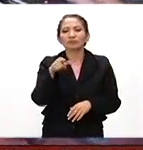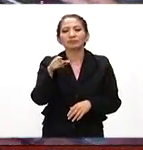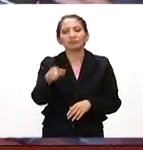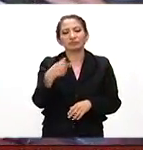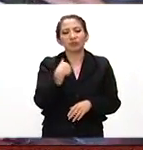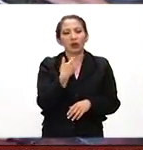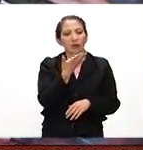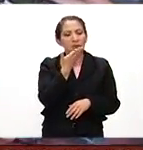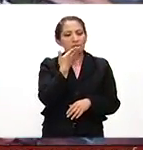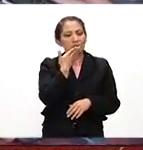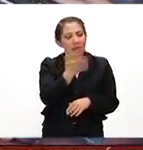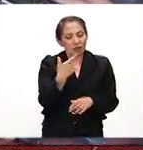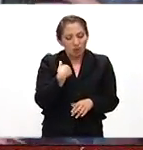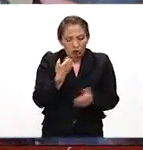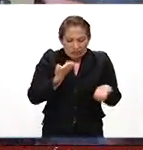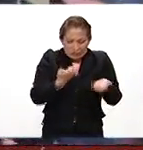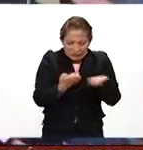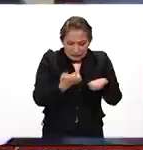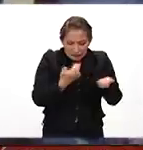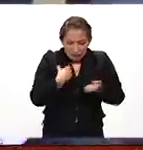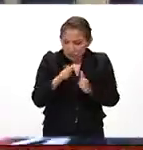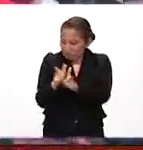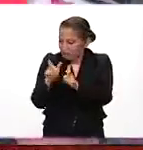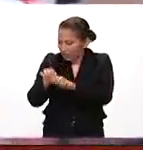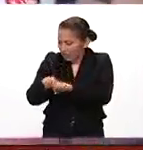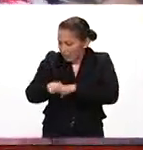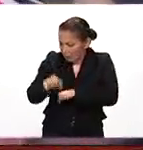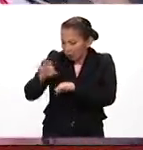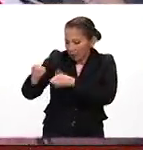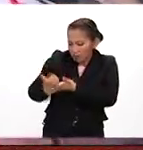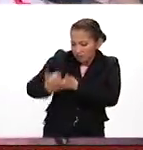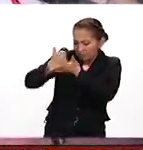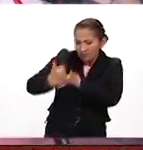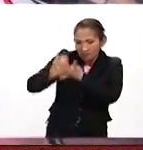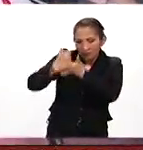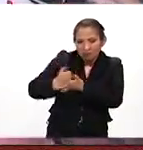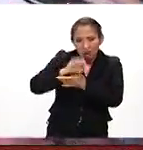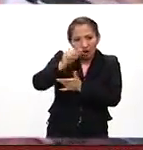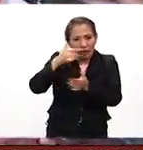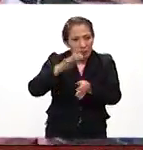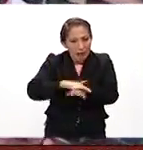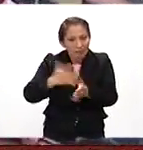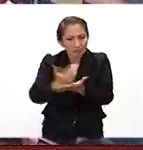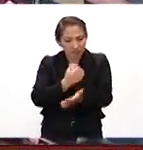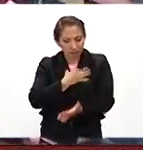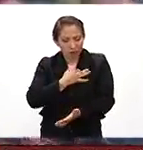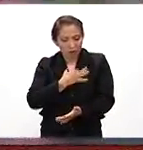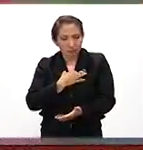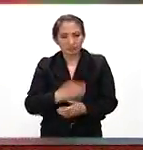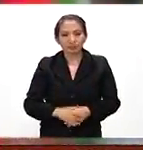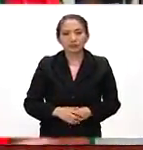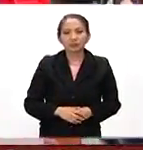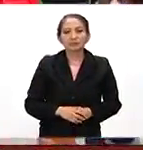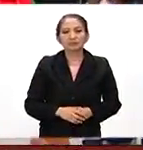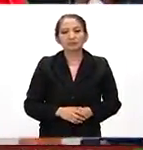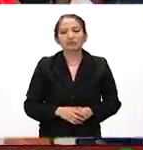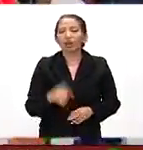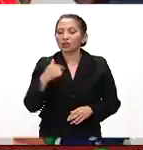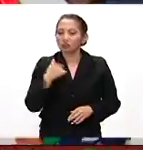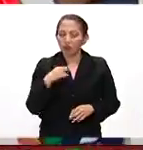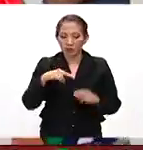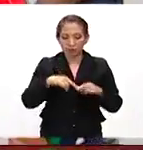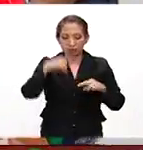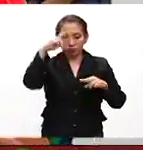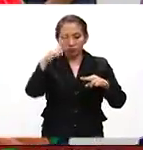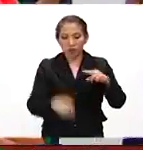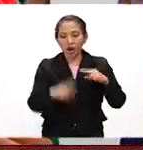que soy buena, que me he entrenado mucho y que tengo un gran equipo de trabajo que me pueden ayudar a poder tener otra medalla más en Juegos Olímpicos. Yo voy en el trampolín